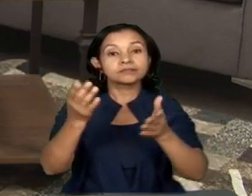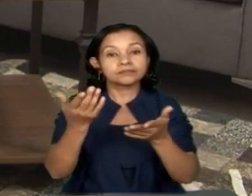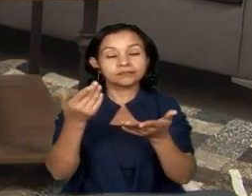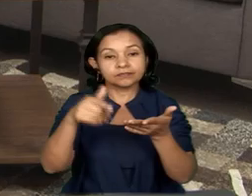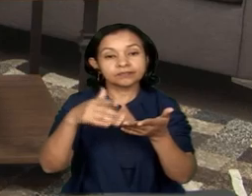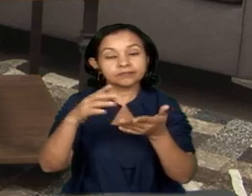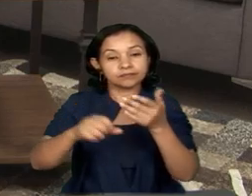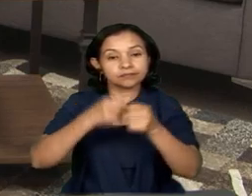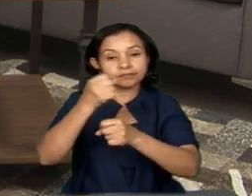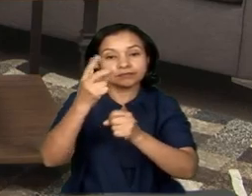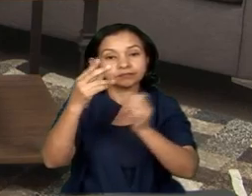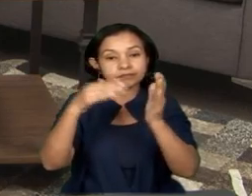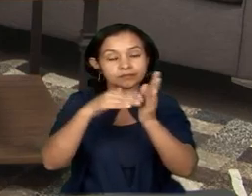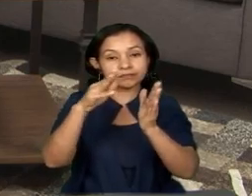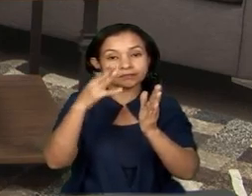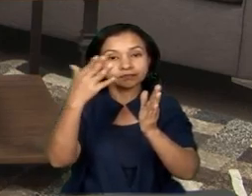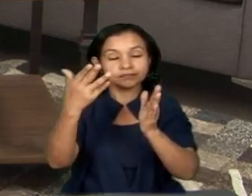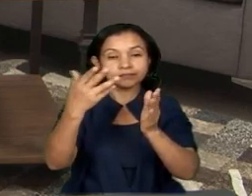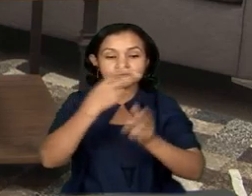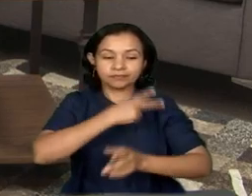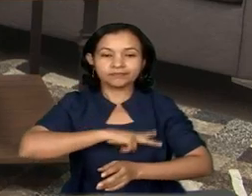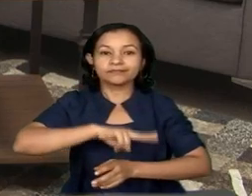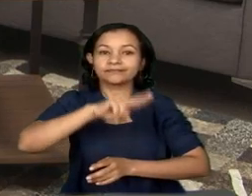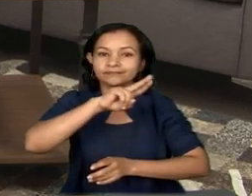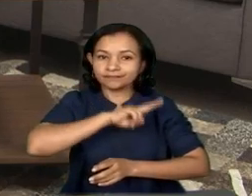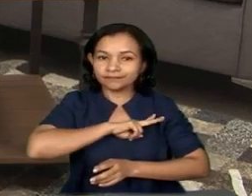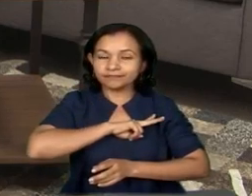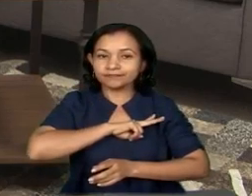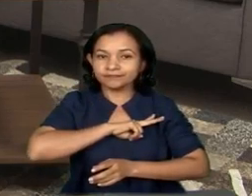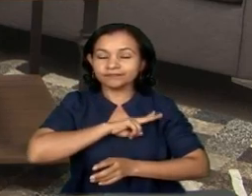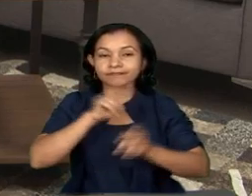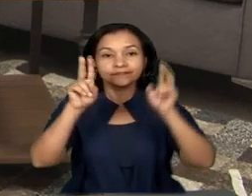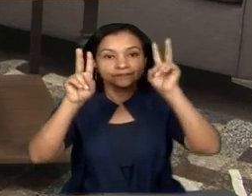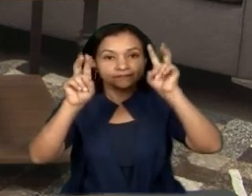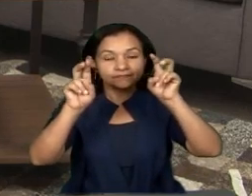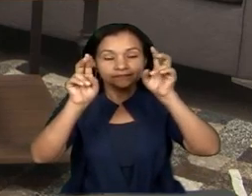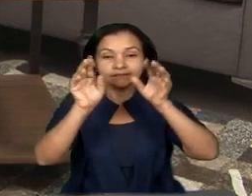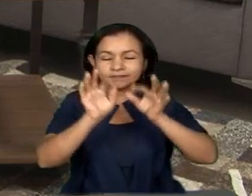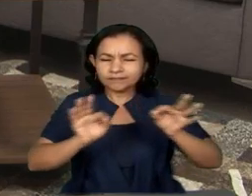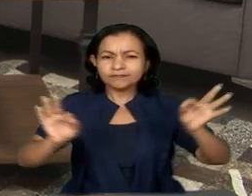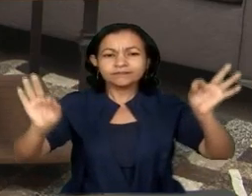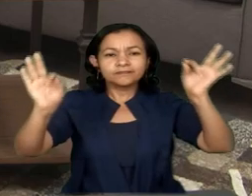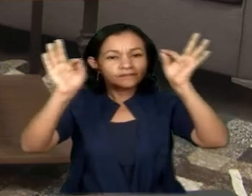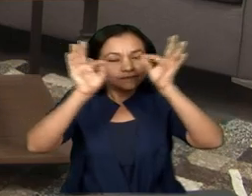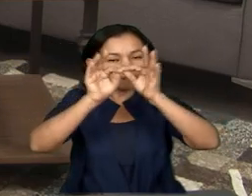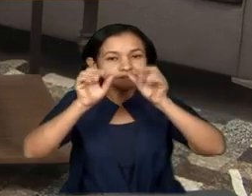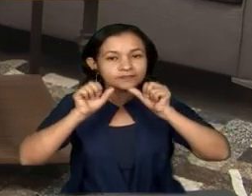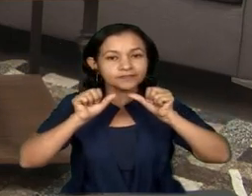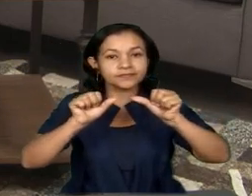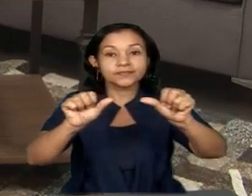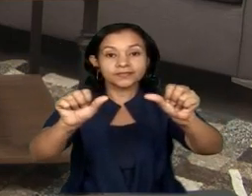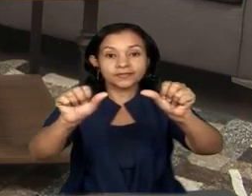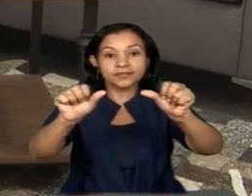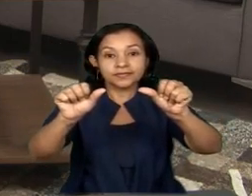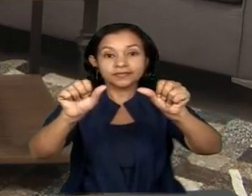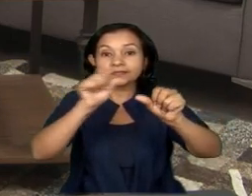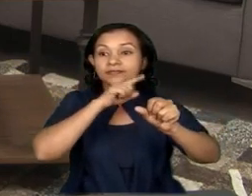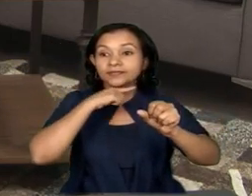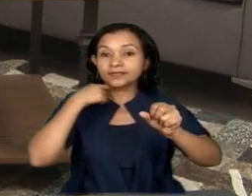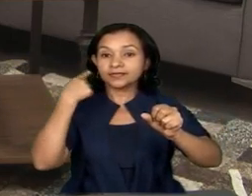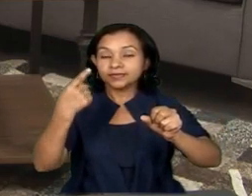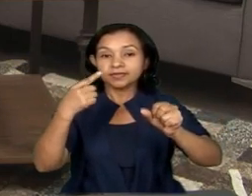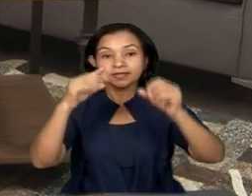próximo año. El tema de la formación en valores debe ser un tema de desafío permanente, ¿verdad? El tema,